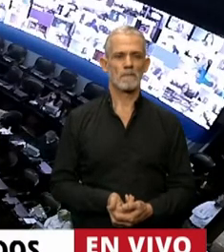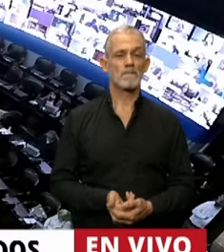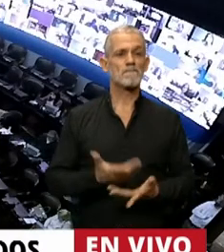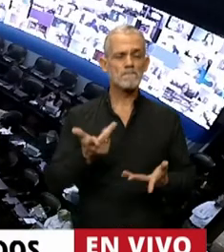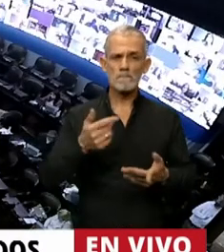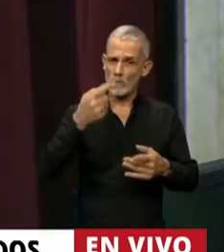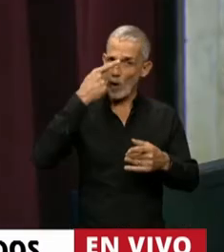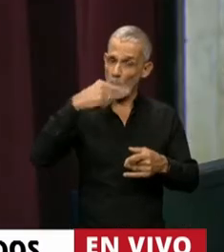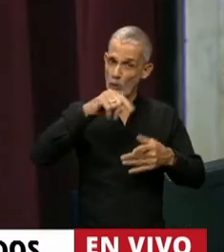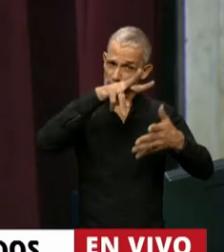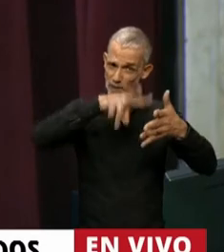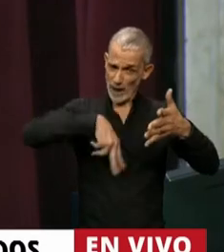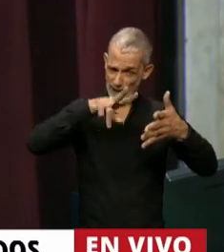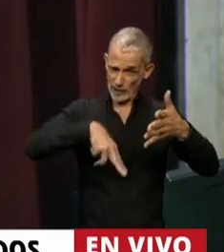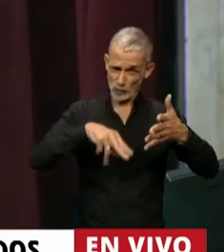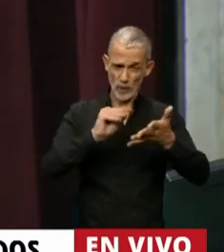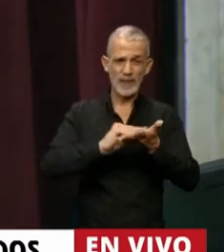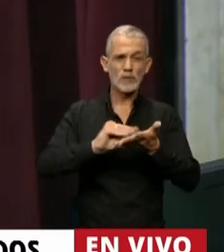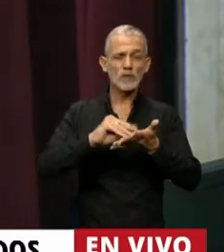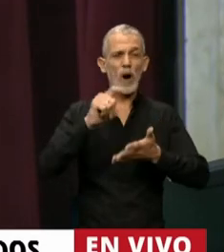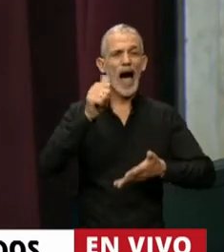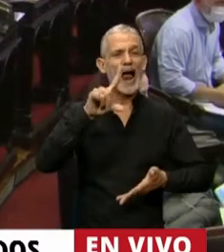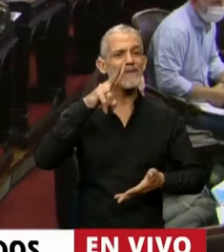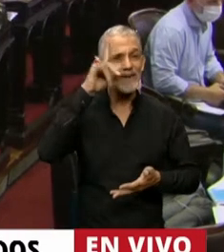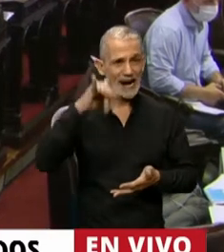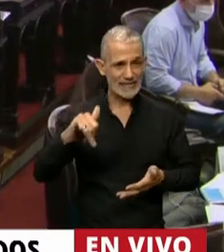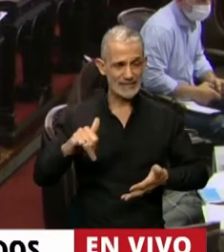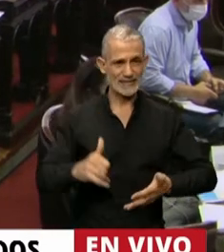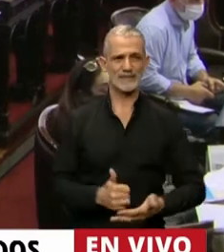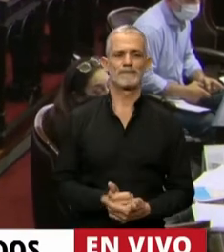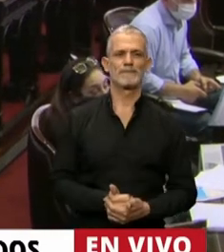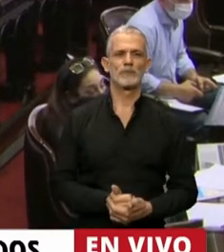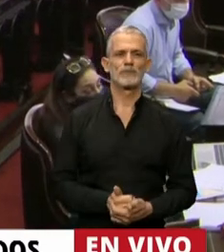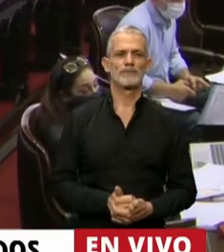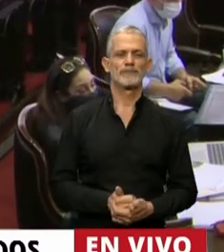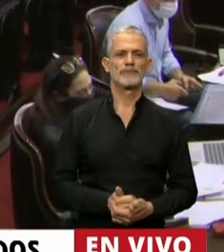Voy a hacer la última lectura. Diputado Felipe Álvarez.